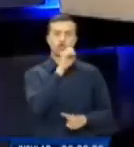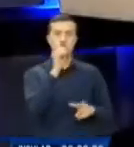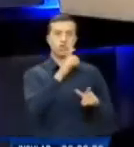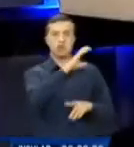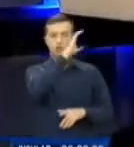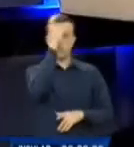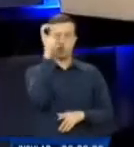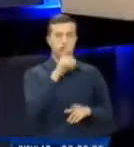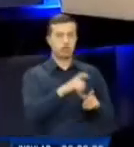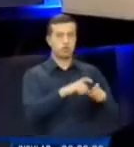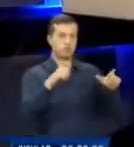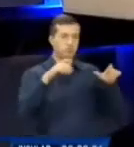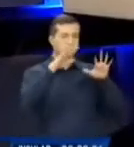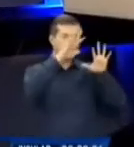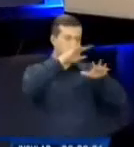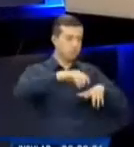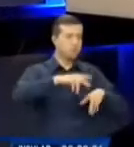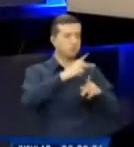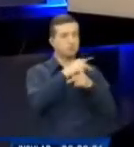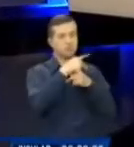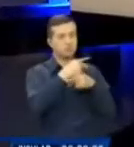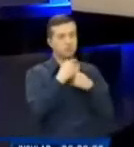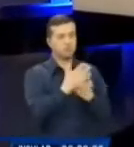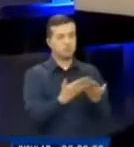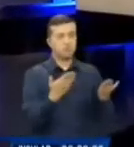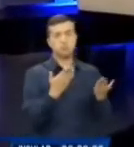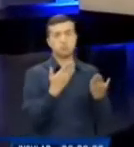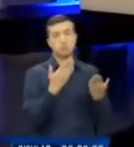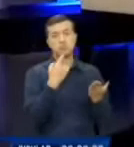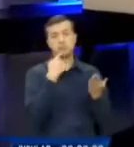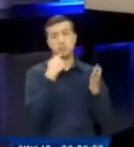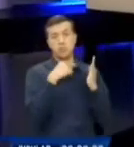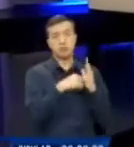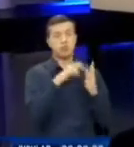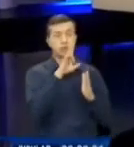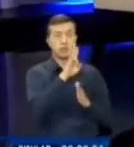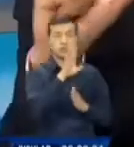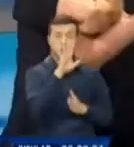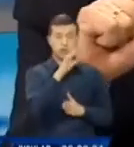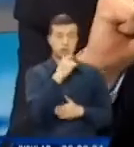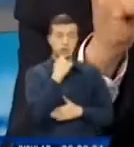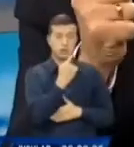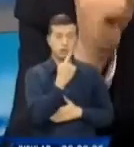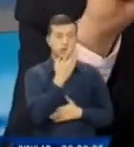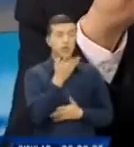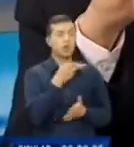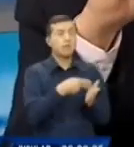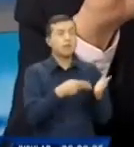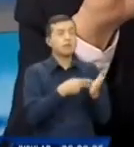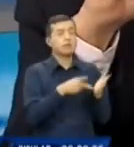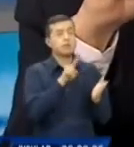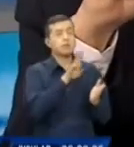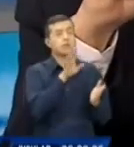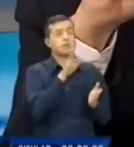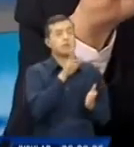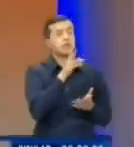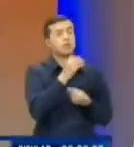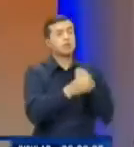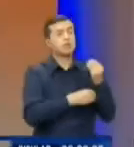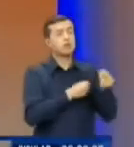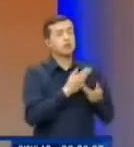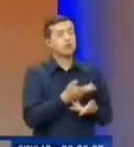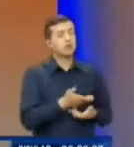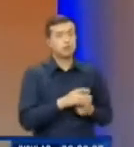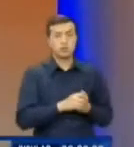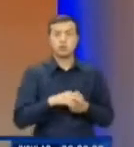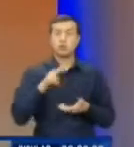costa y la estoy produciendo este hablo si no me equivoco el 75 qué pasa con ese excedente de los 75 y si no